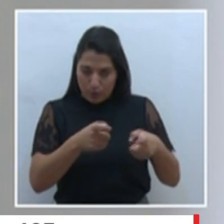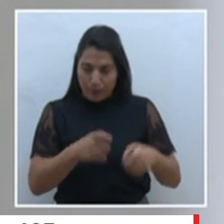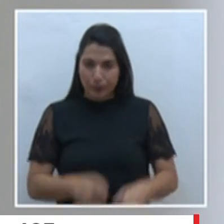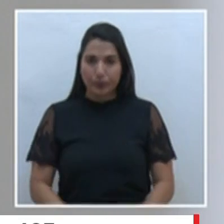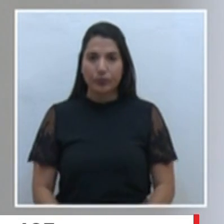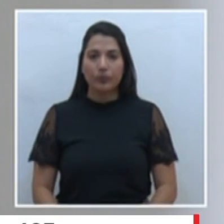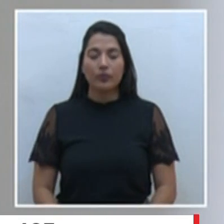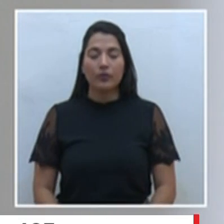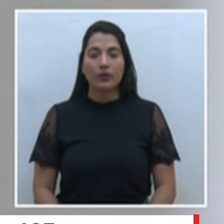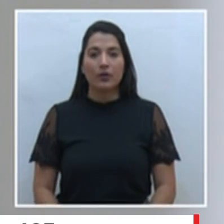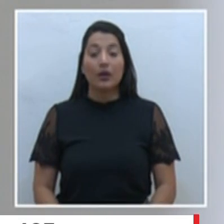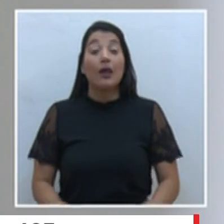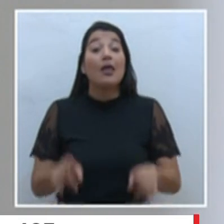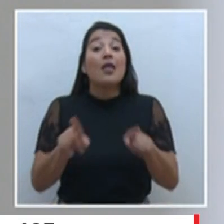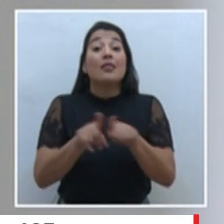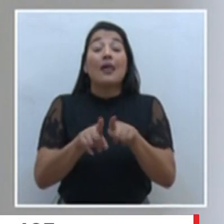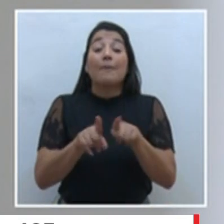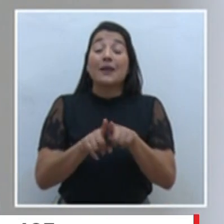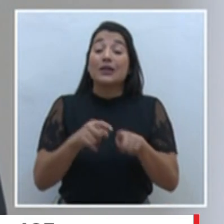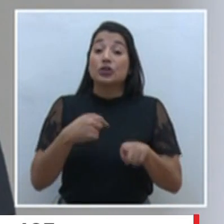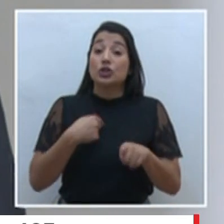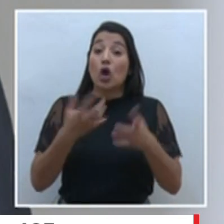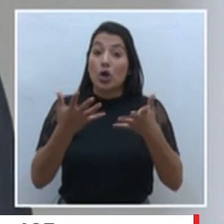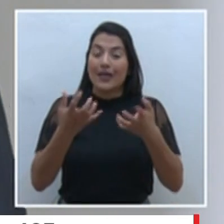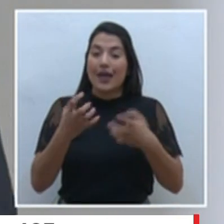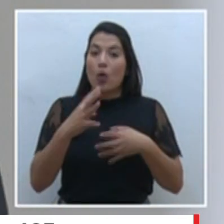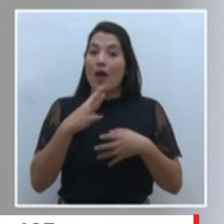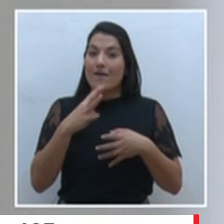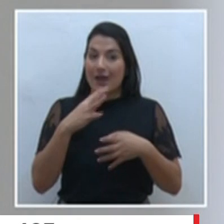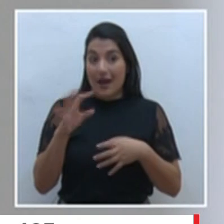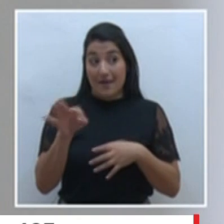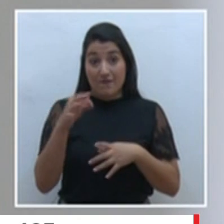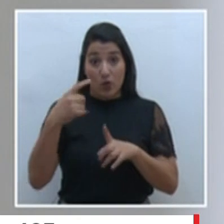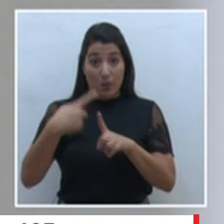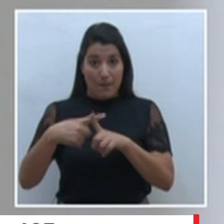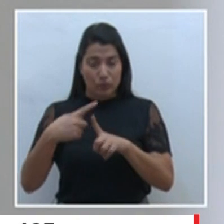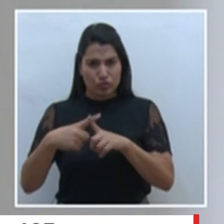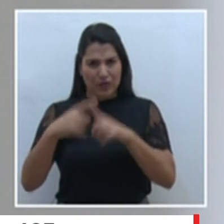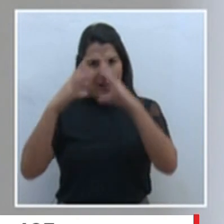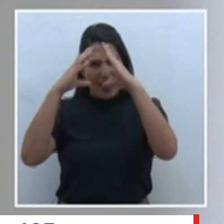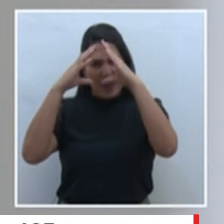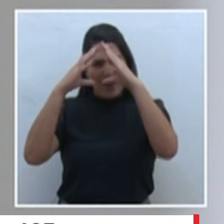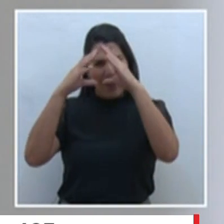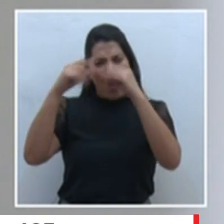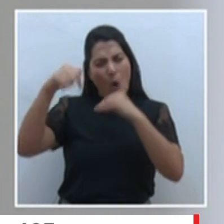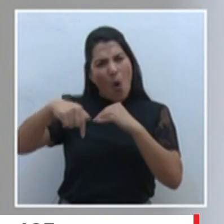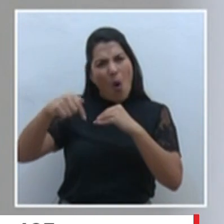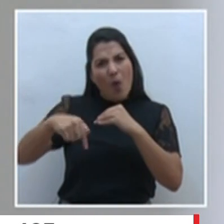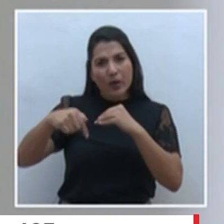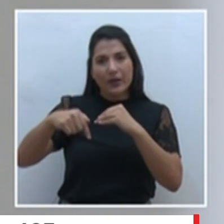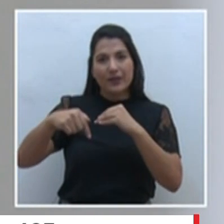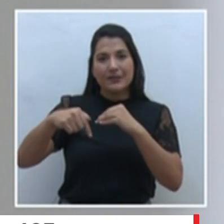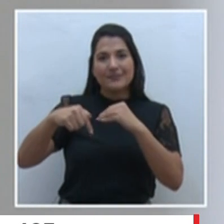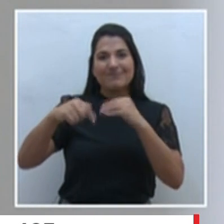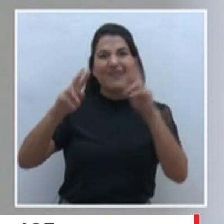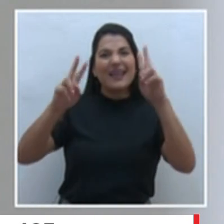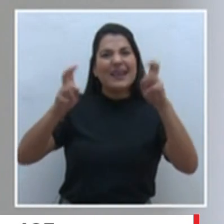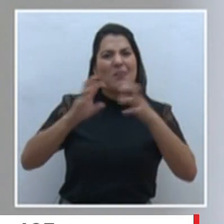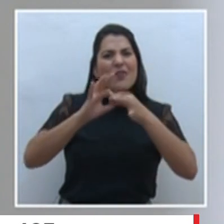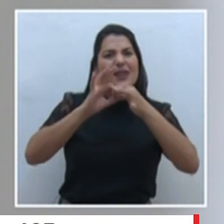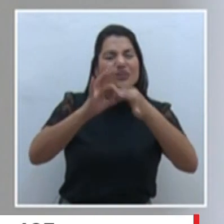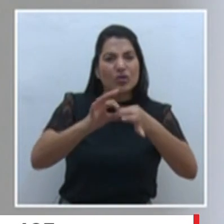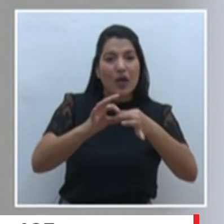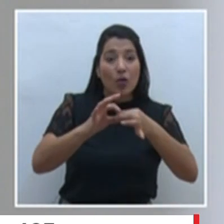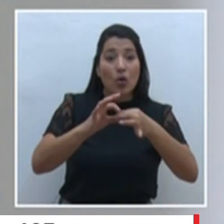comunitaria. También yo quiero referirme proactivamente al dato de la filtración o al tema de la filtración de los